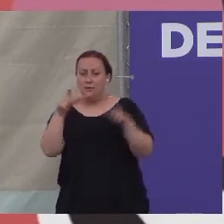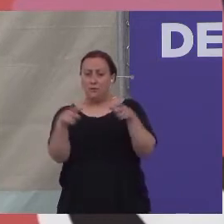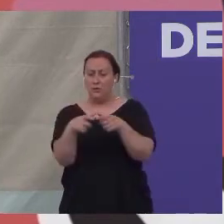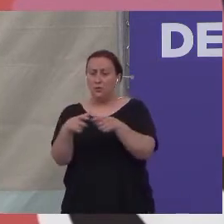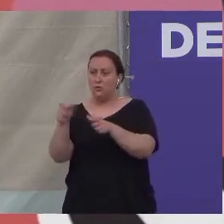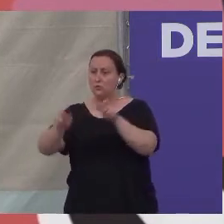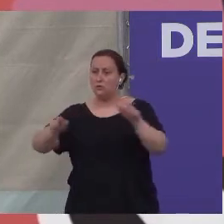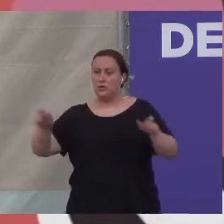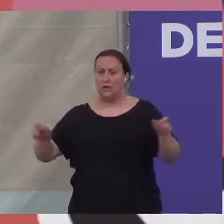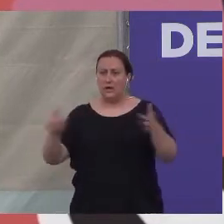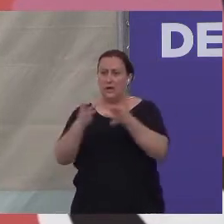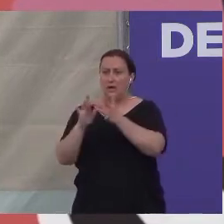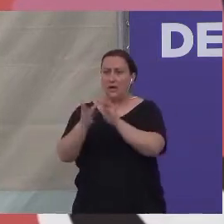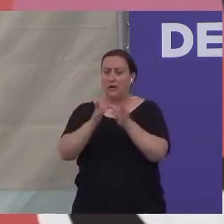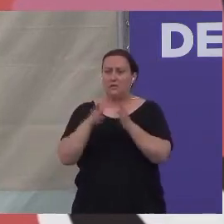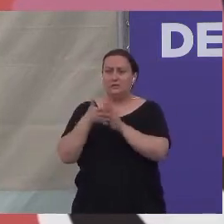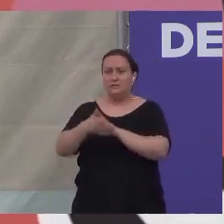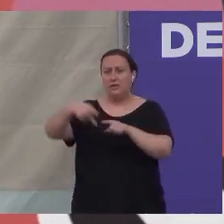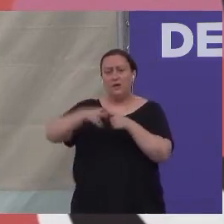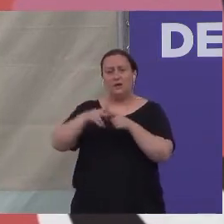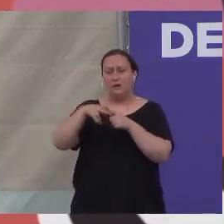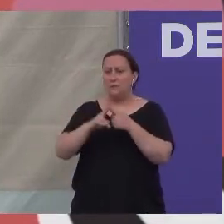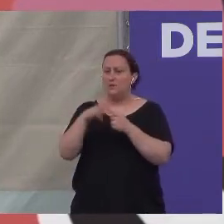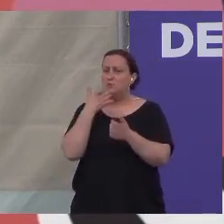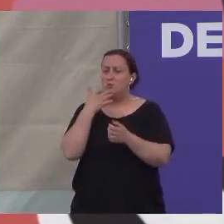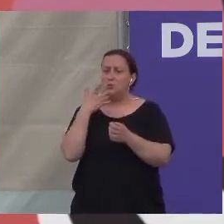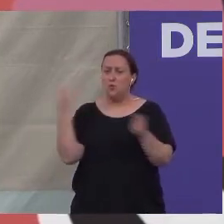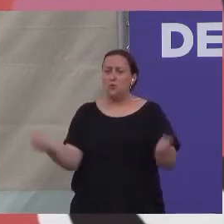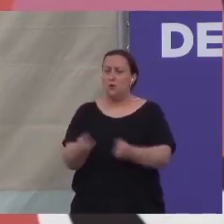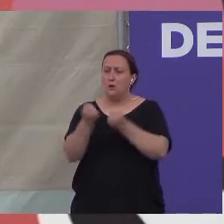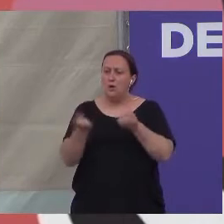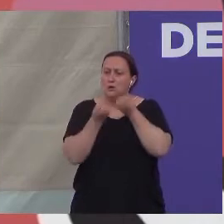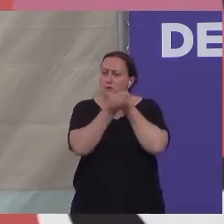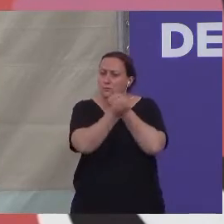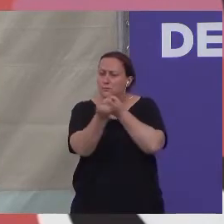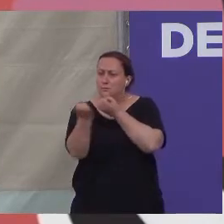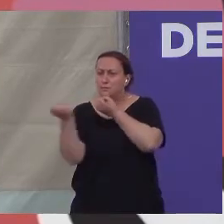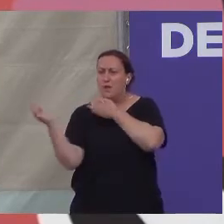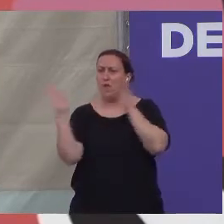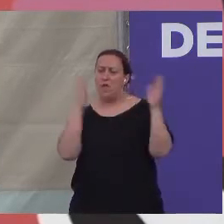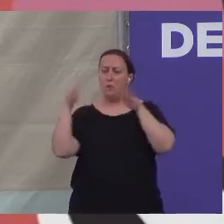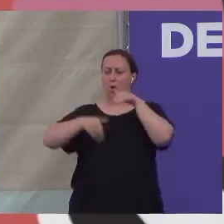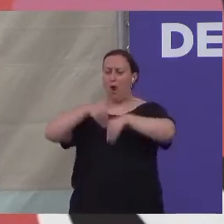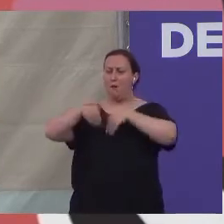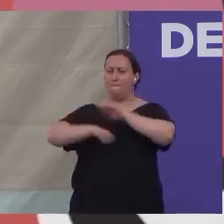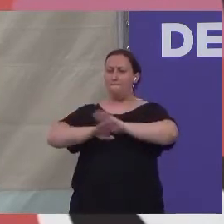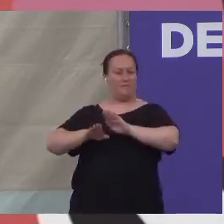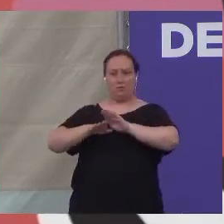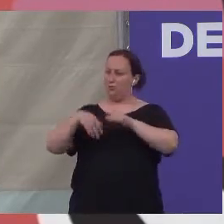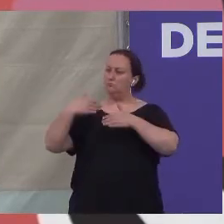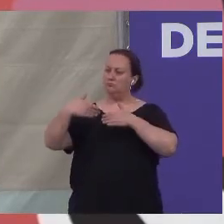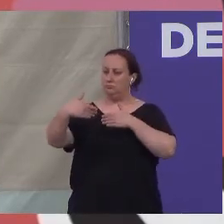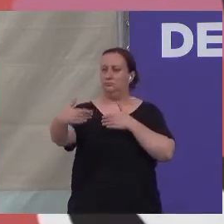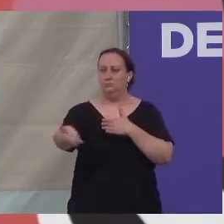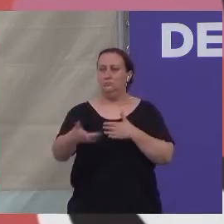serían un instrumento muy útil para hacer campañas de información que no se queden solo para la época de elecciones. Necesitamos